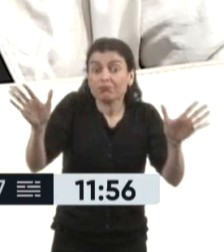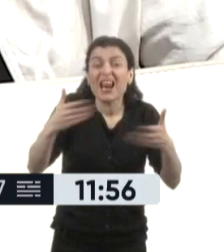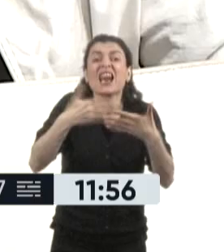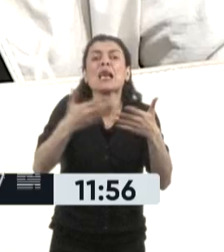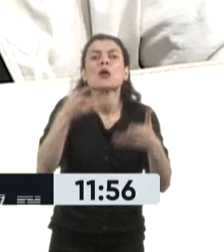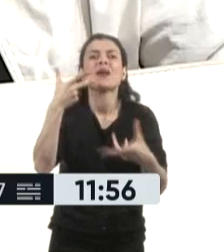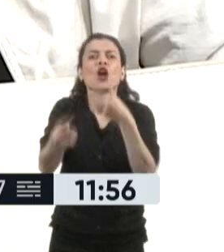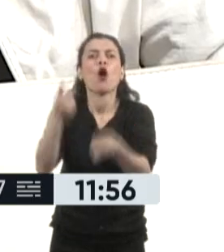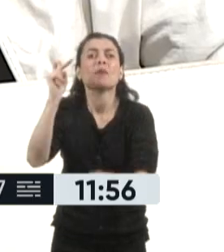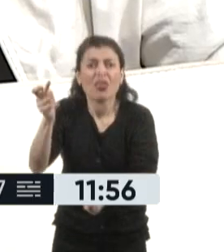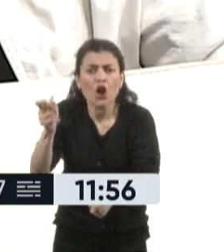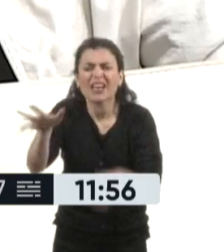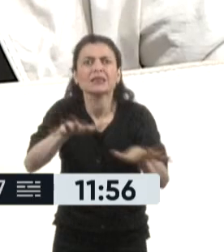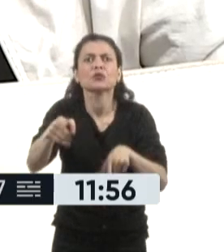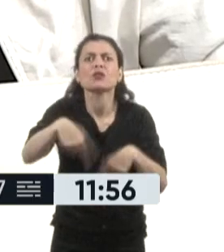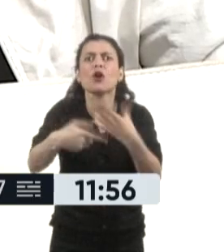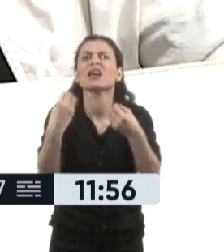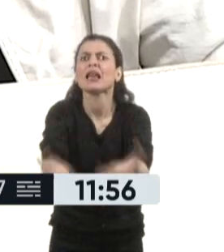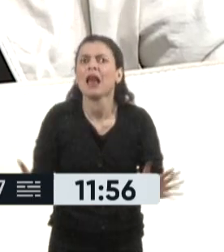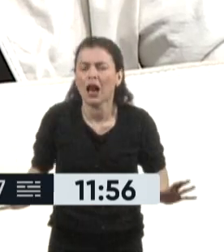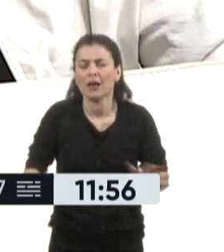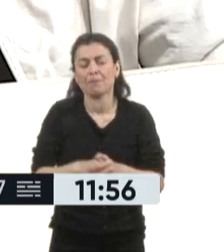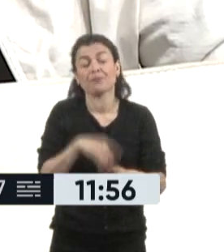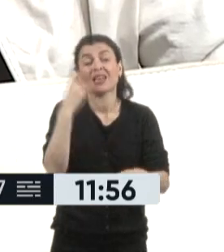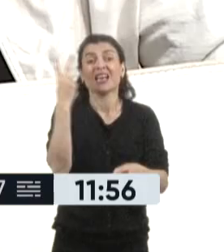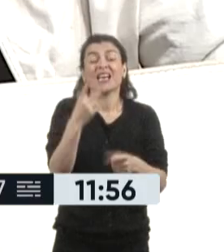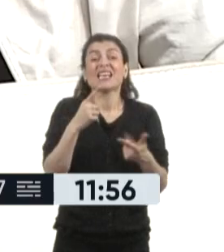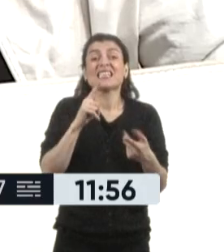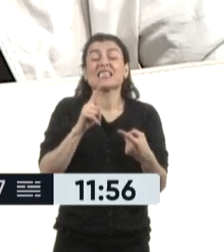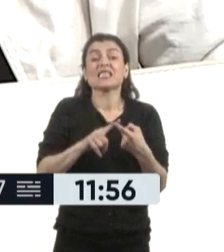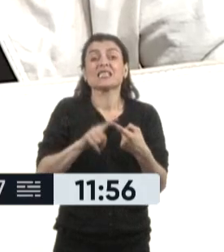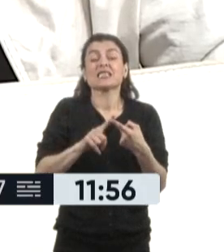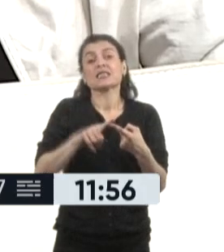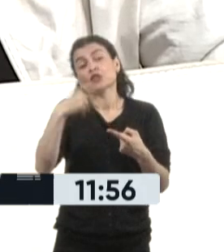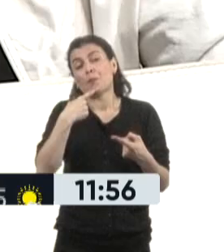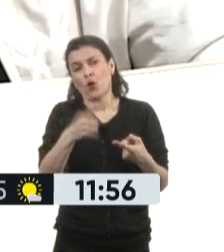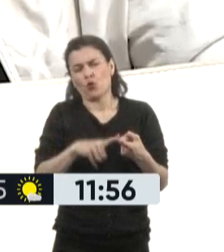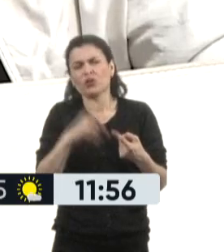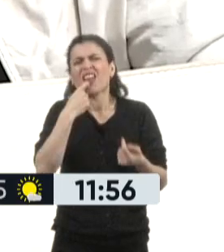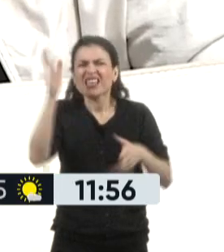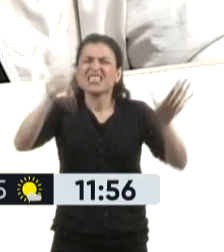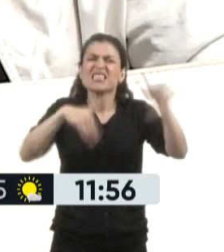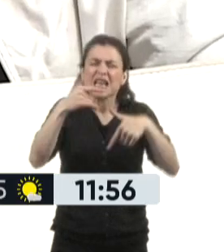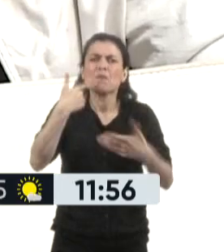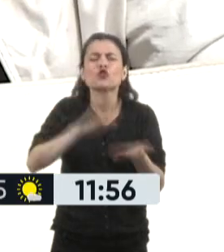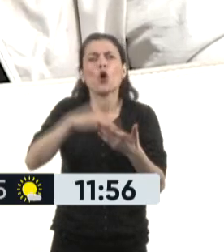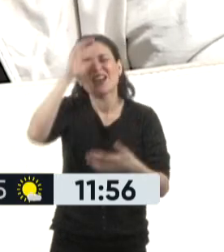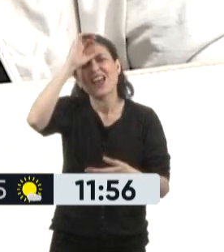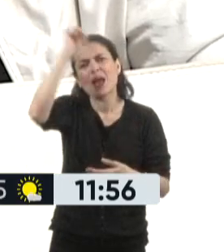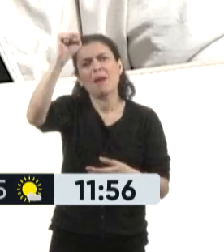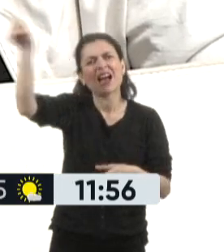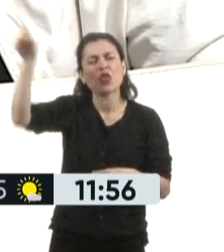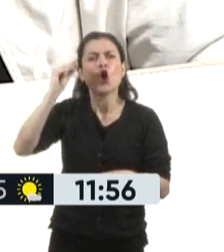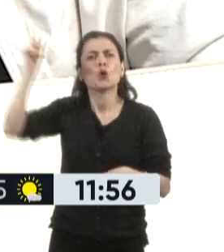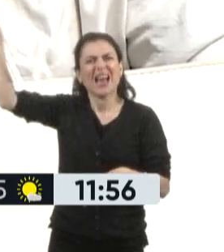vigentes? Eso en primer lugar. Y en segundo lugar, llamó la atención al gobierno el llamado a consulta del embajador brasileño